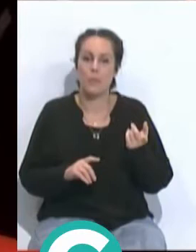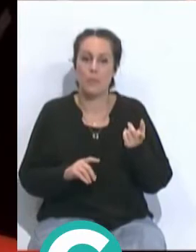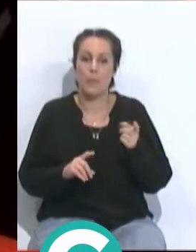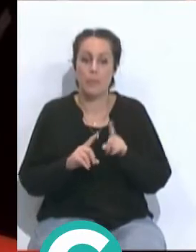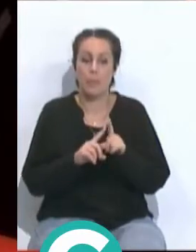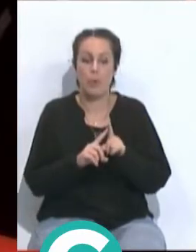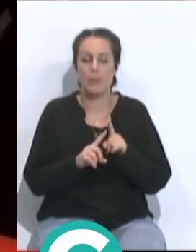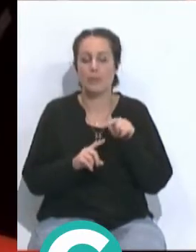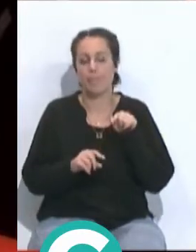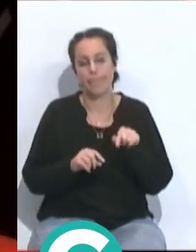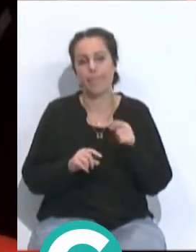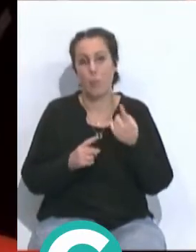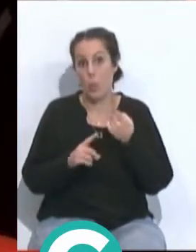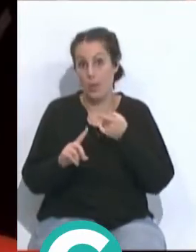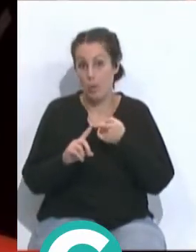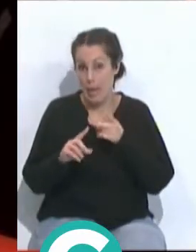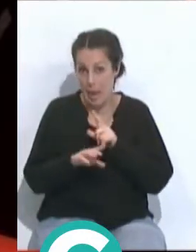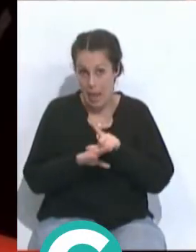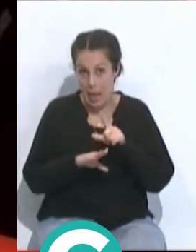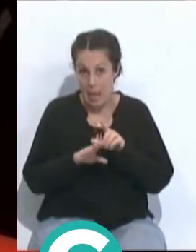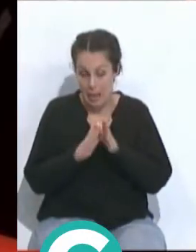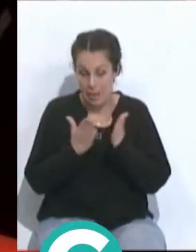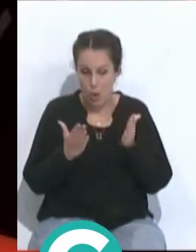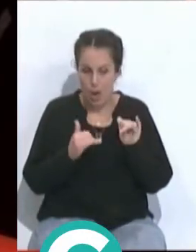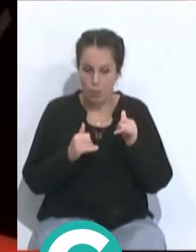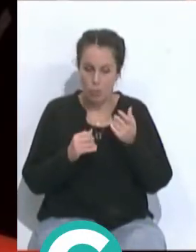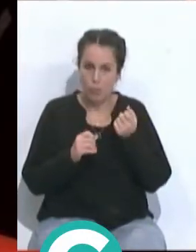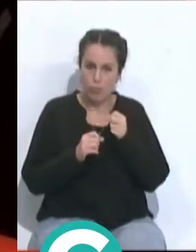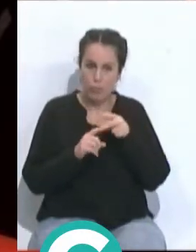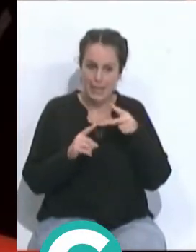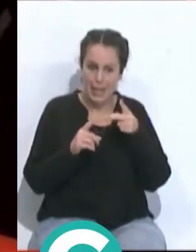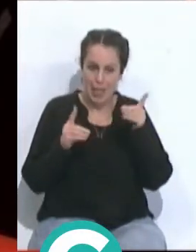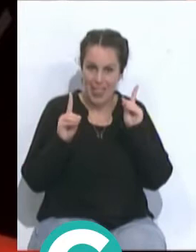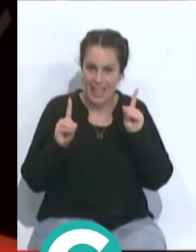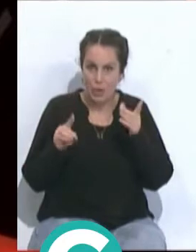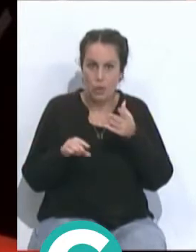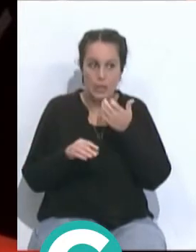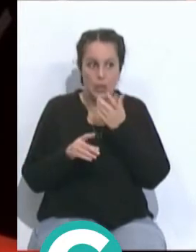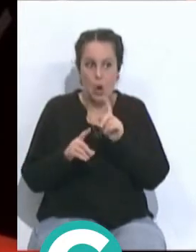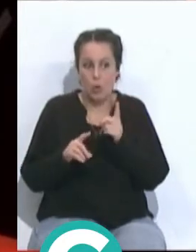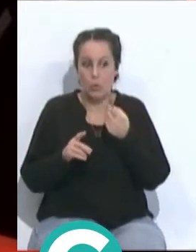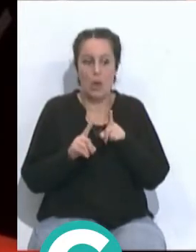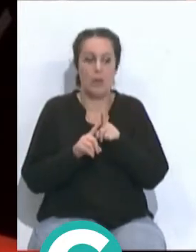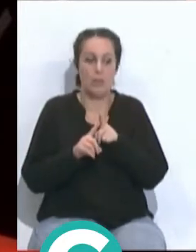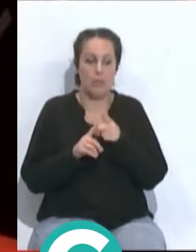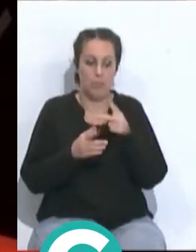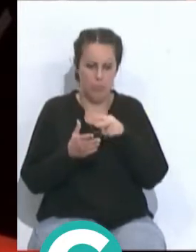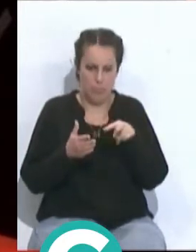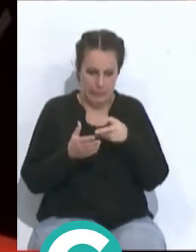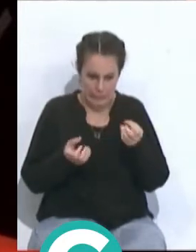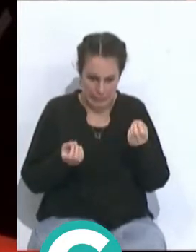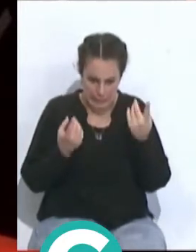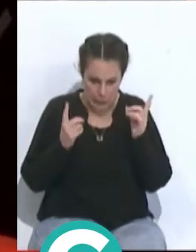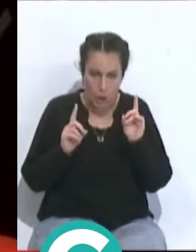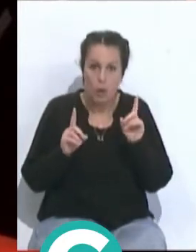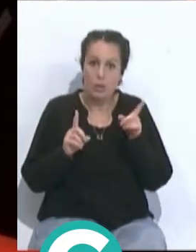didáctico, ¿no? Claro, uh-huh. ese era uno de los objetivos uh-huh. del libro, que tuviera un enfoque didáctico, porque si no, pues tampoco es plan de perderse, ¿no? Al final hay que